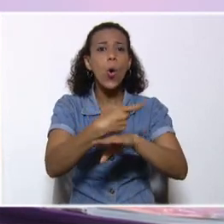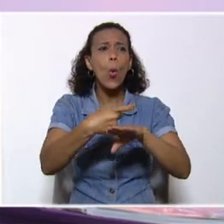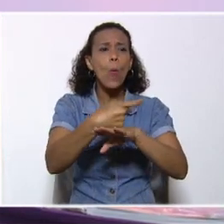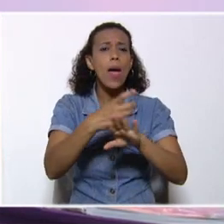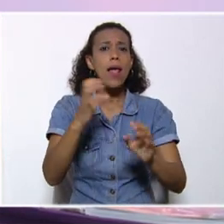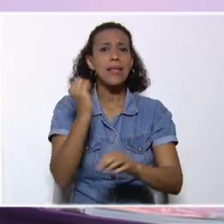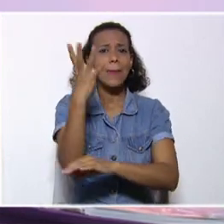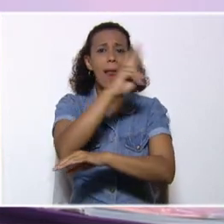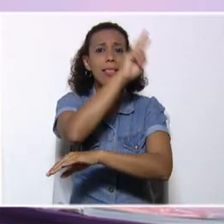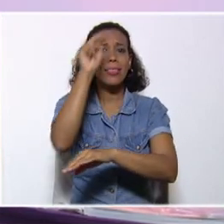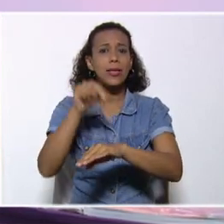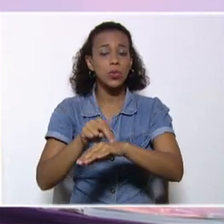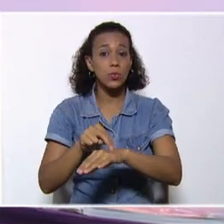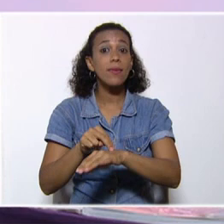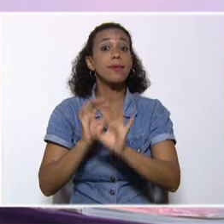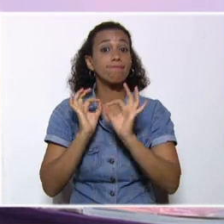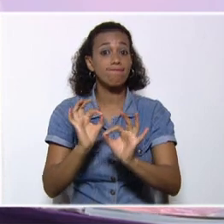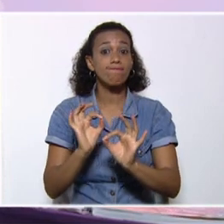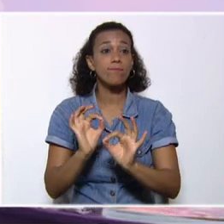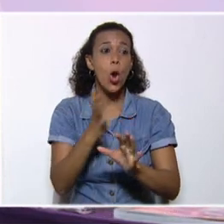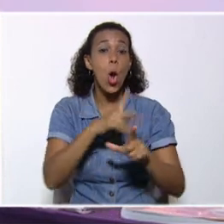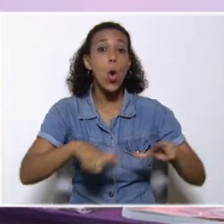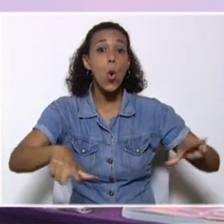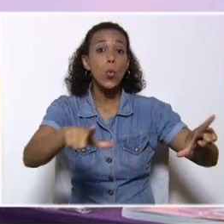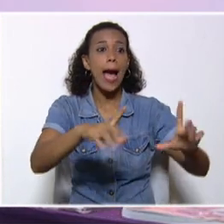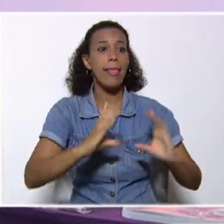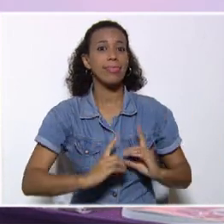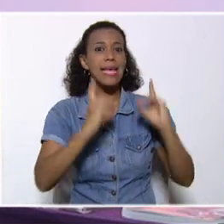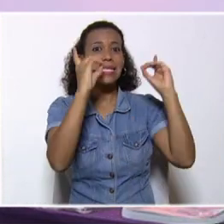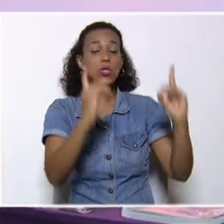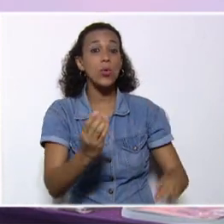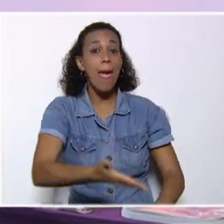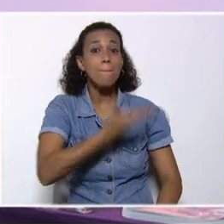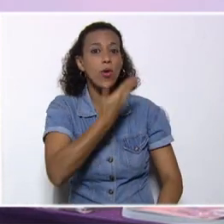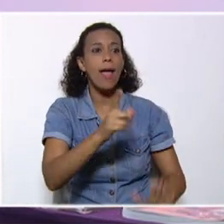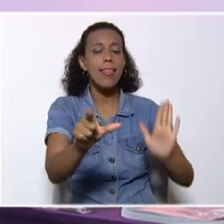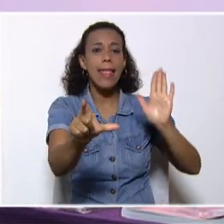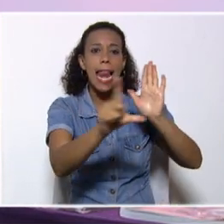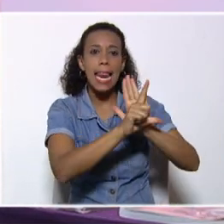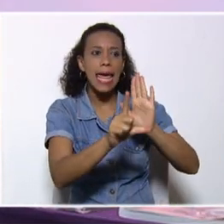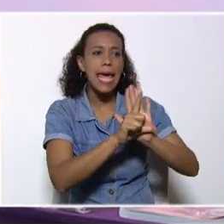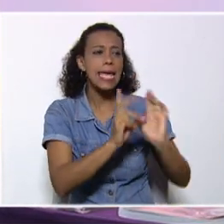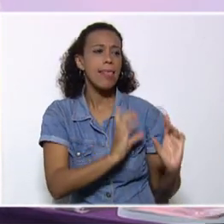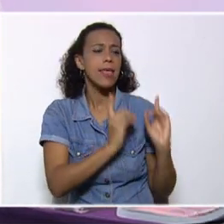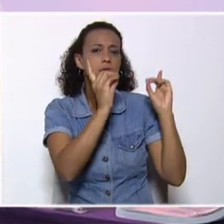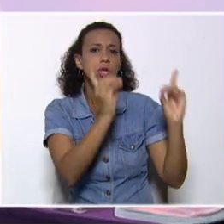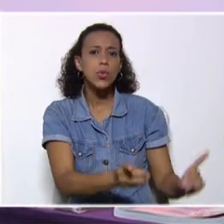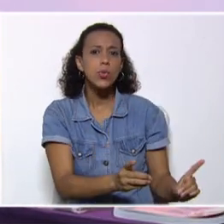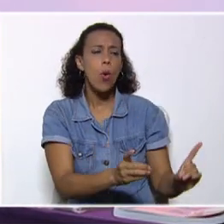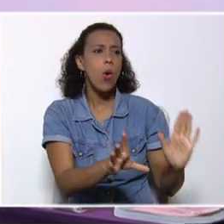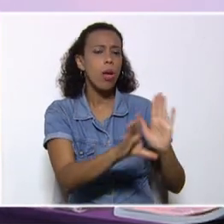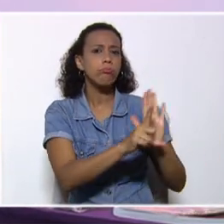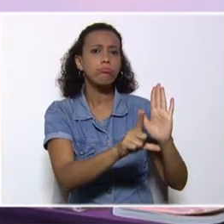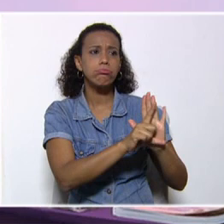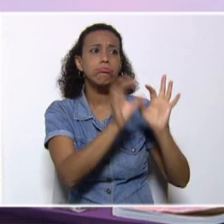de la Asamblea Nacional, el lugar donde se toman decisiones importantes sobre nuestro